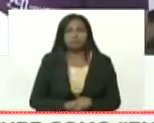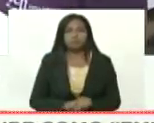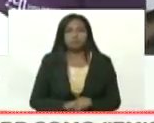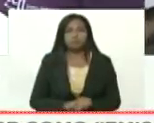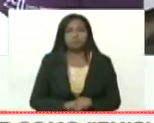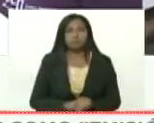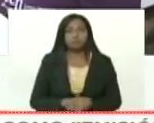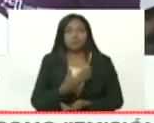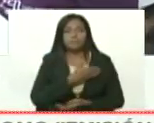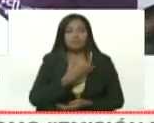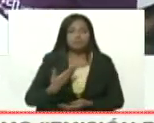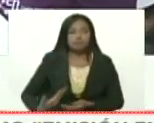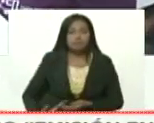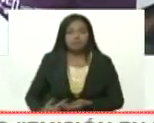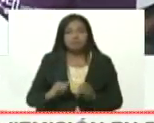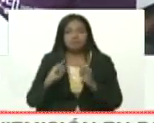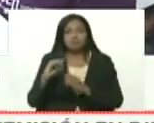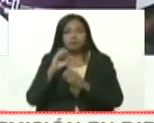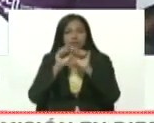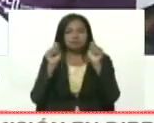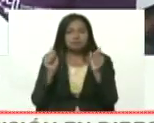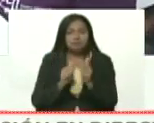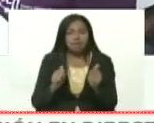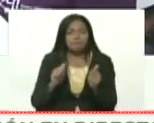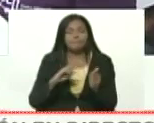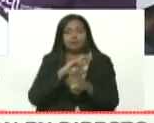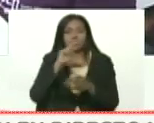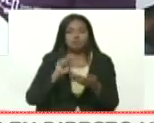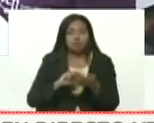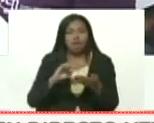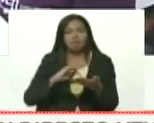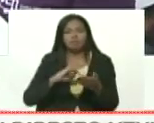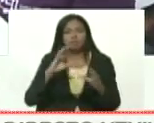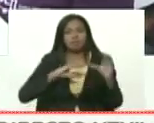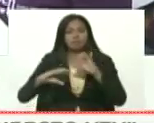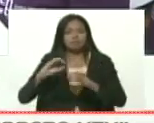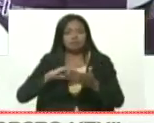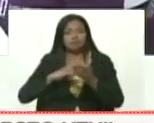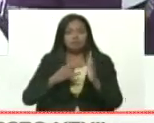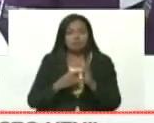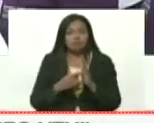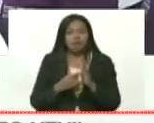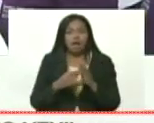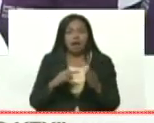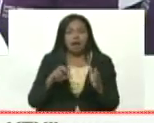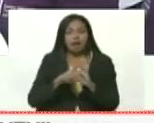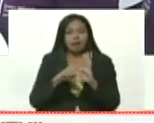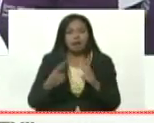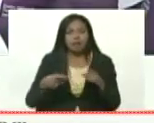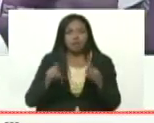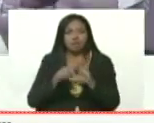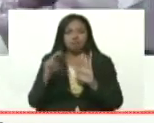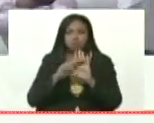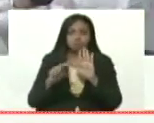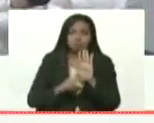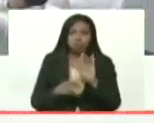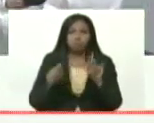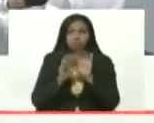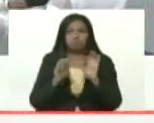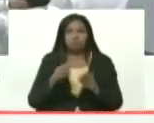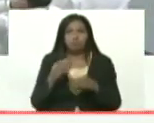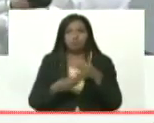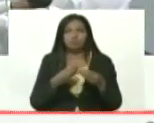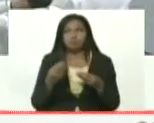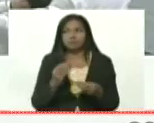Señor presidente, el Sistema Nacional de Ciencia y Tecnología e Innovación, establecido en la Ley Orgánica de Ciencia y Tecnología,